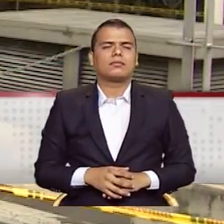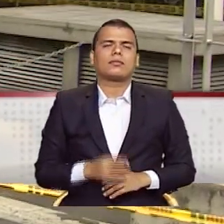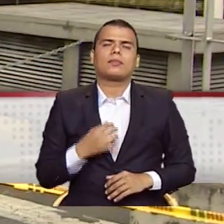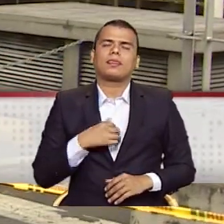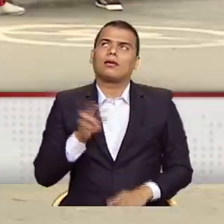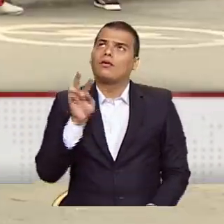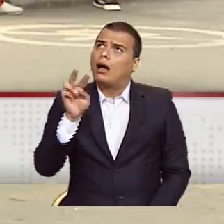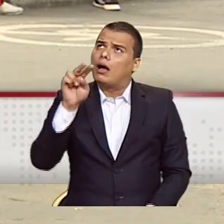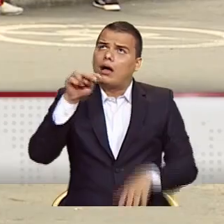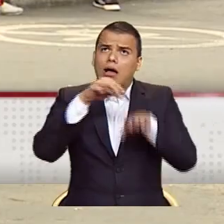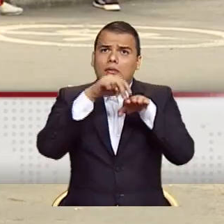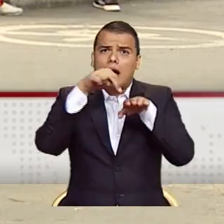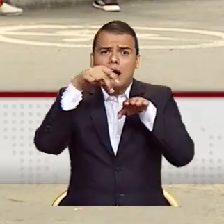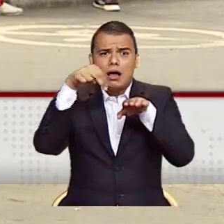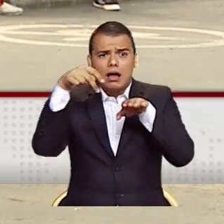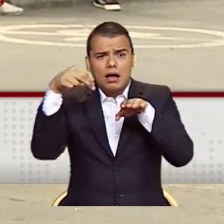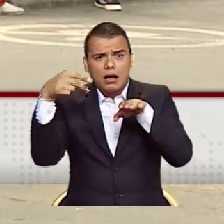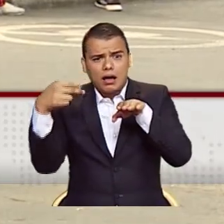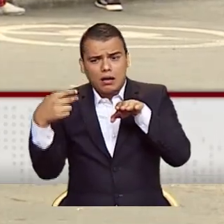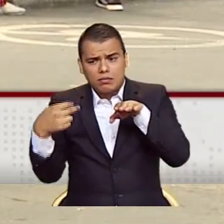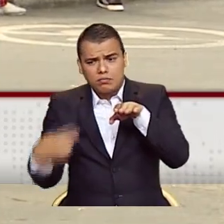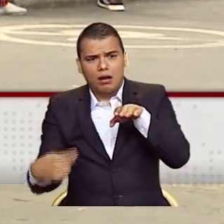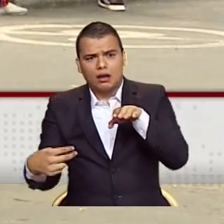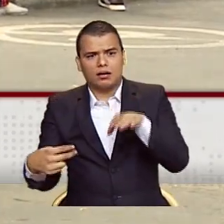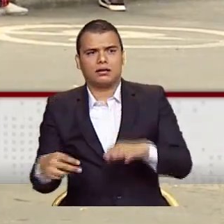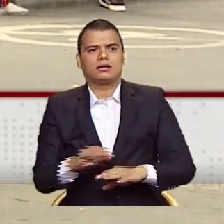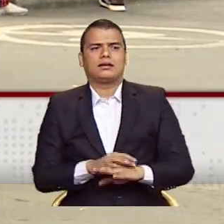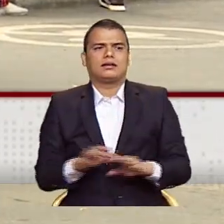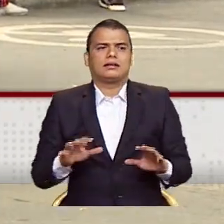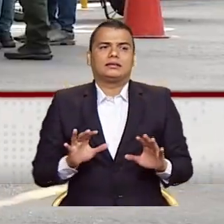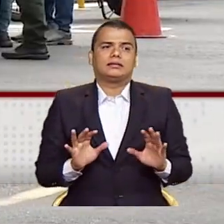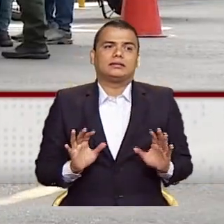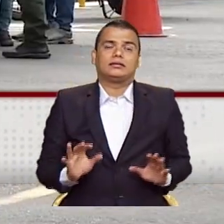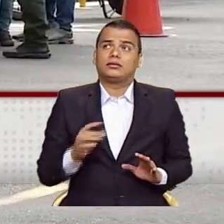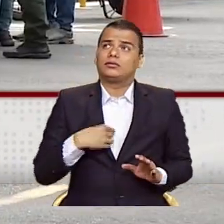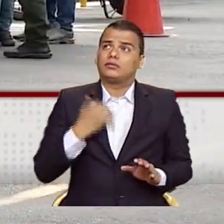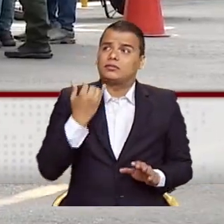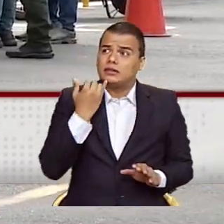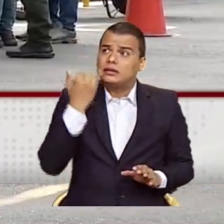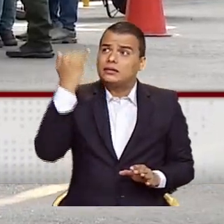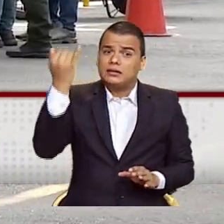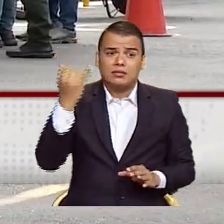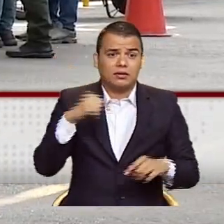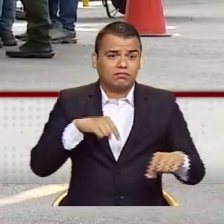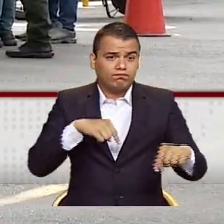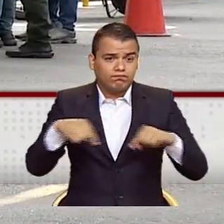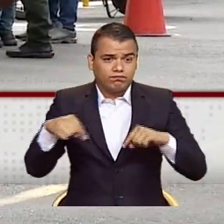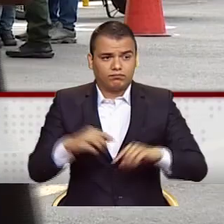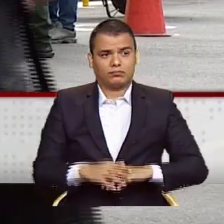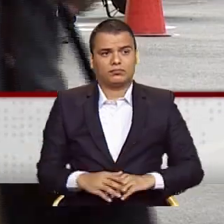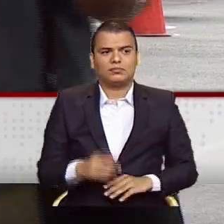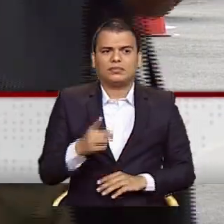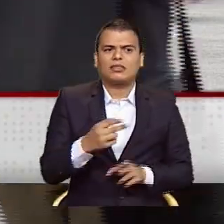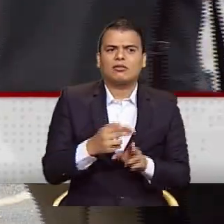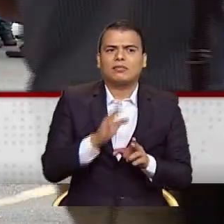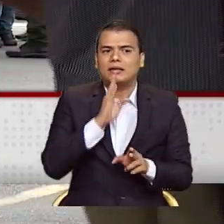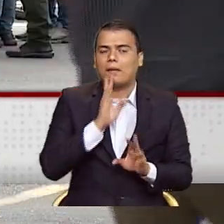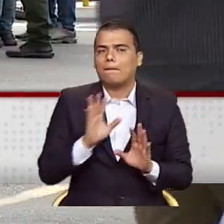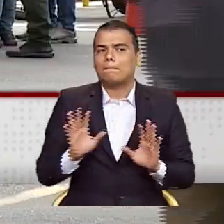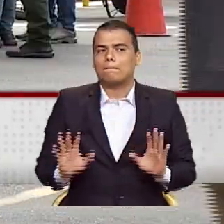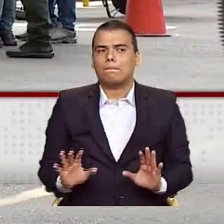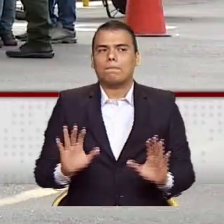cuando el hombre se lanzó. Yo reporté al hombre y él ya también reporté a las autoridades. Su nombre aún no ha sido identificado. Las